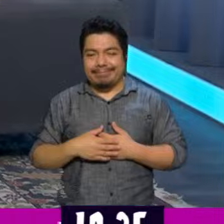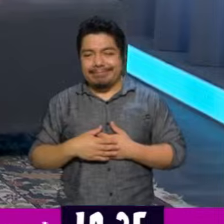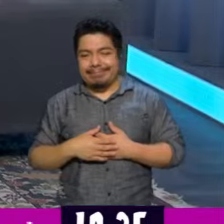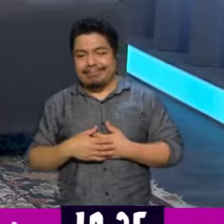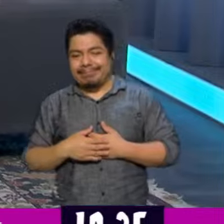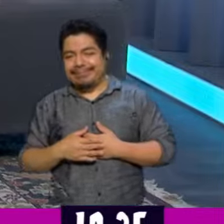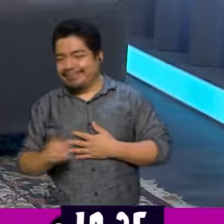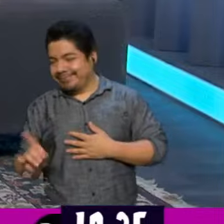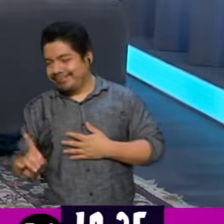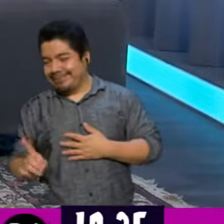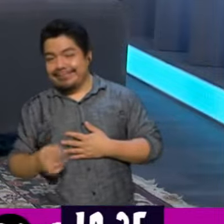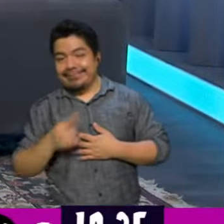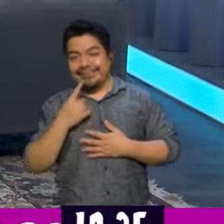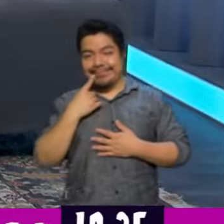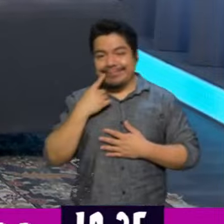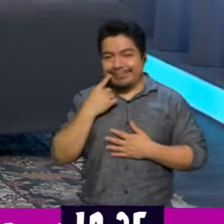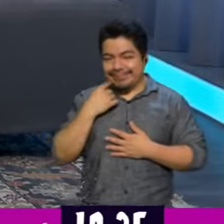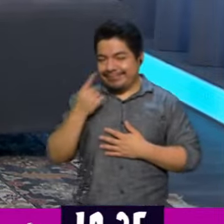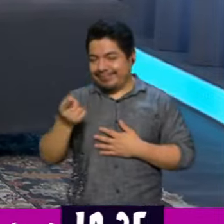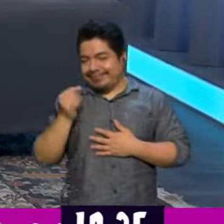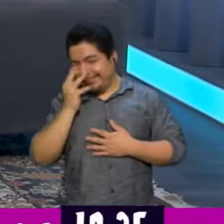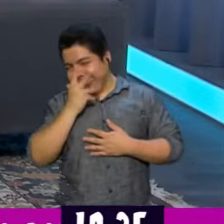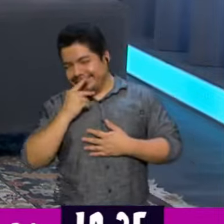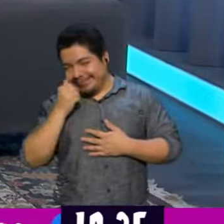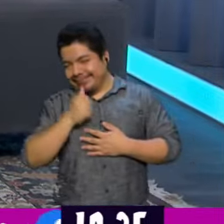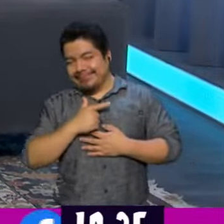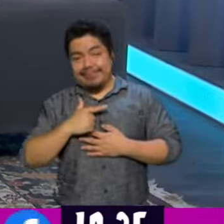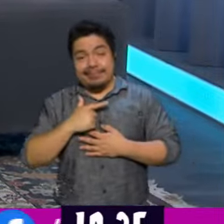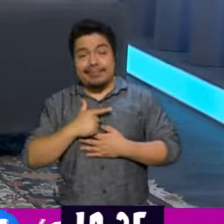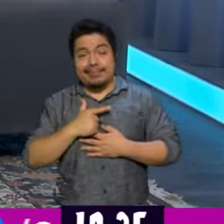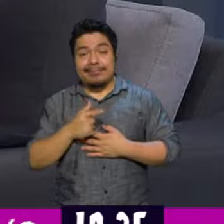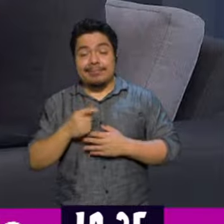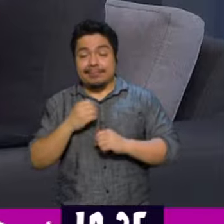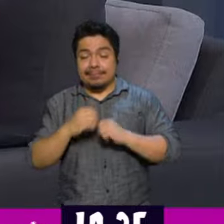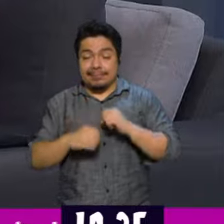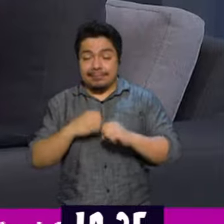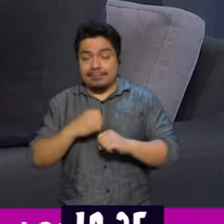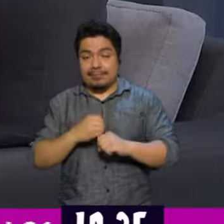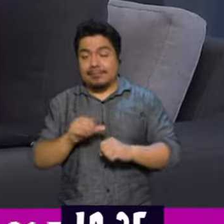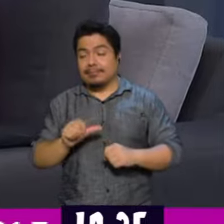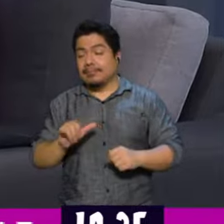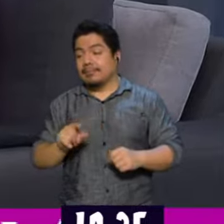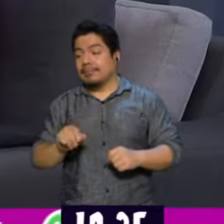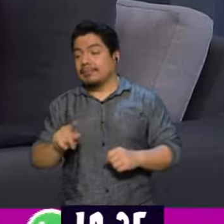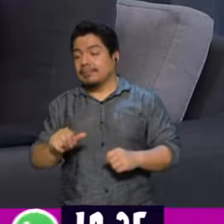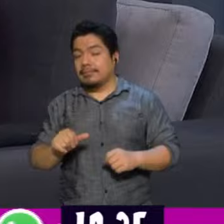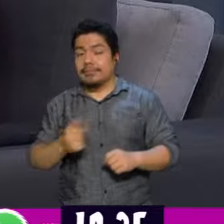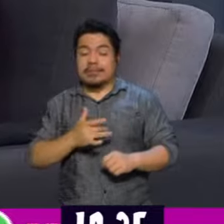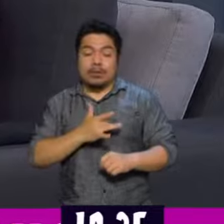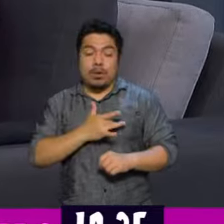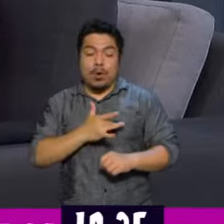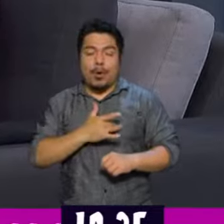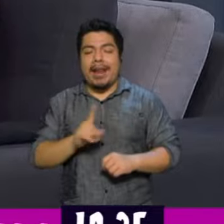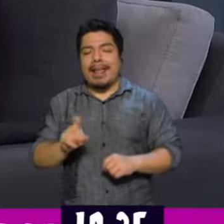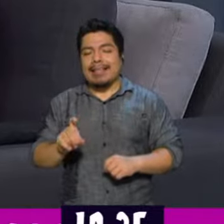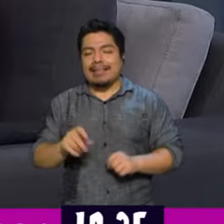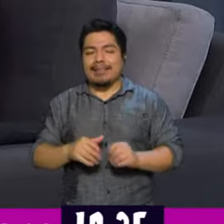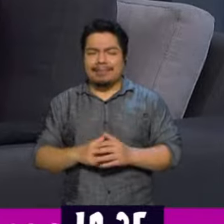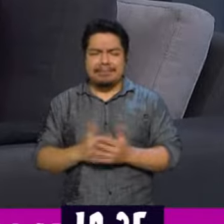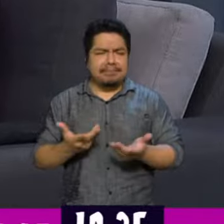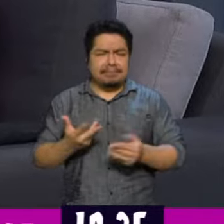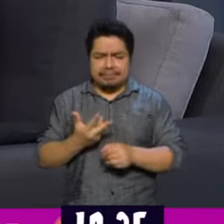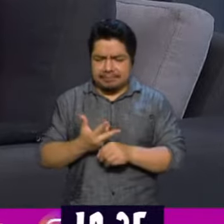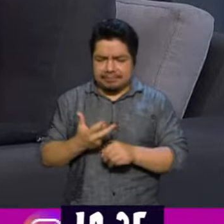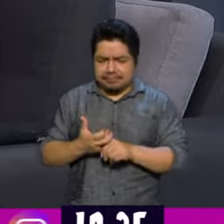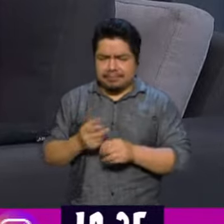qué hermosura, qué hermosura con esta obra de Ayolotl, Corazón de Agua. Platíquenos,